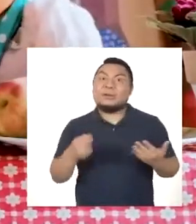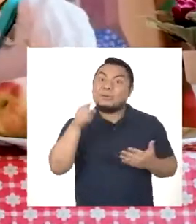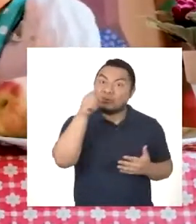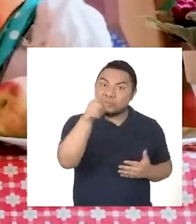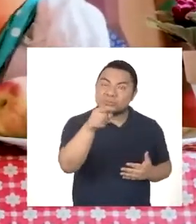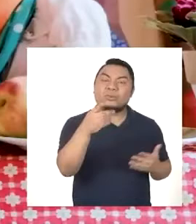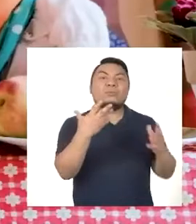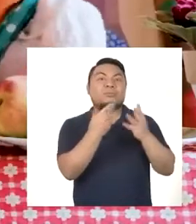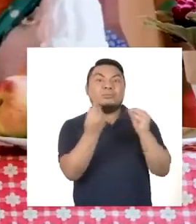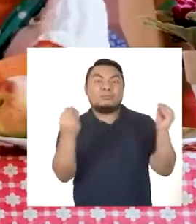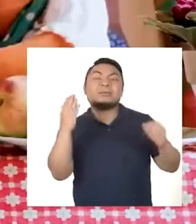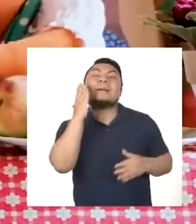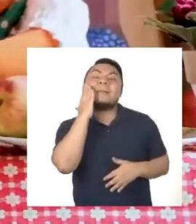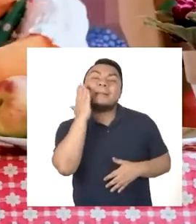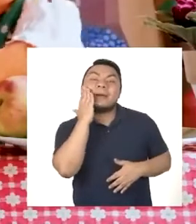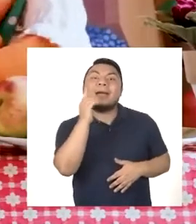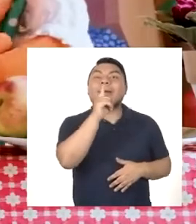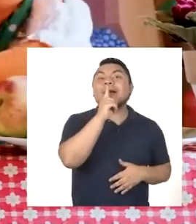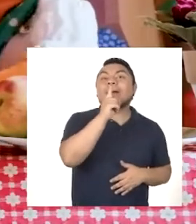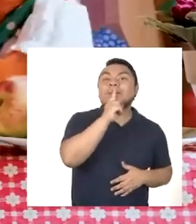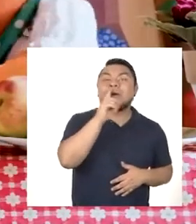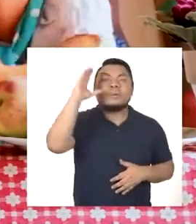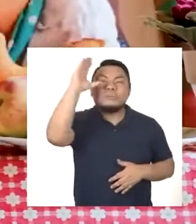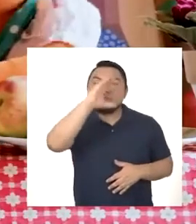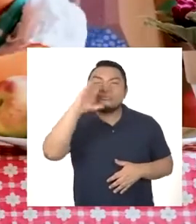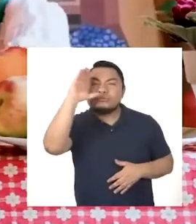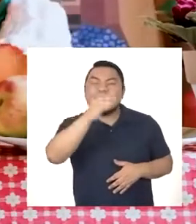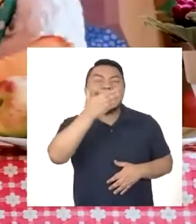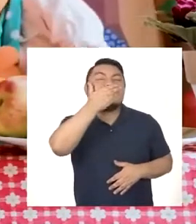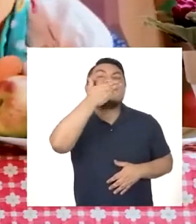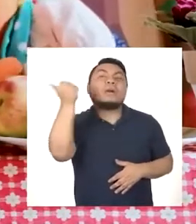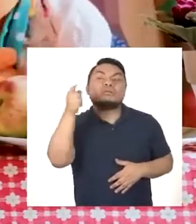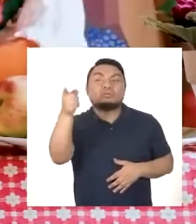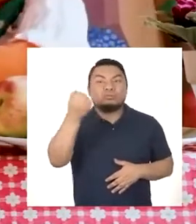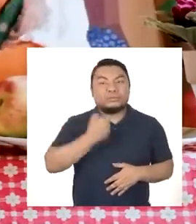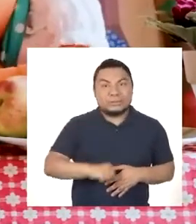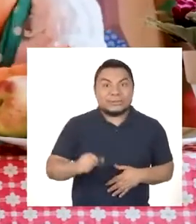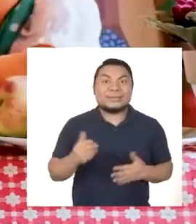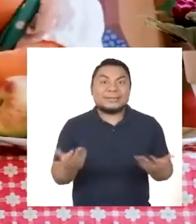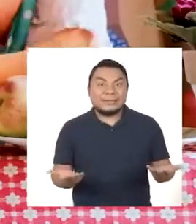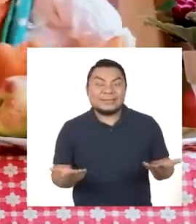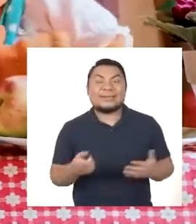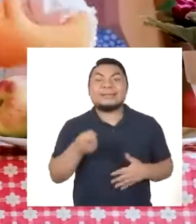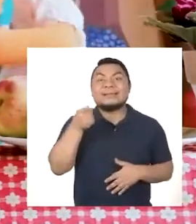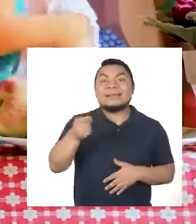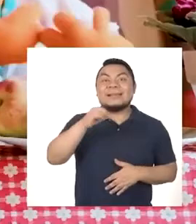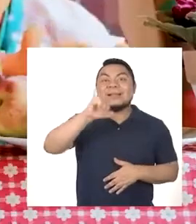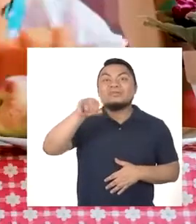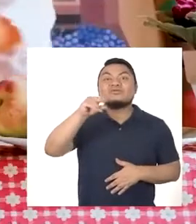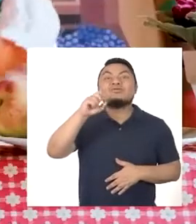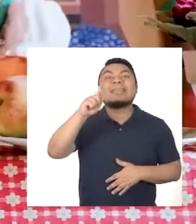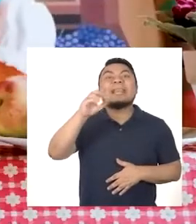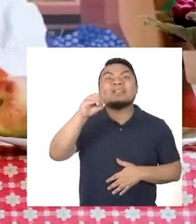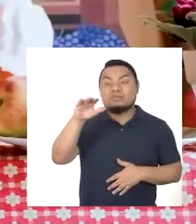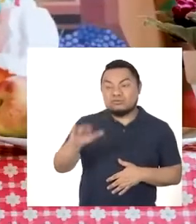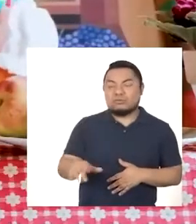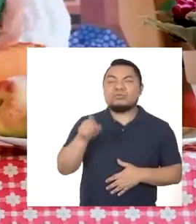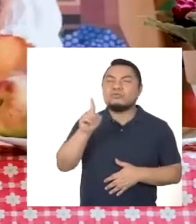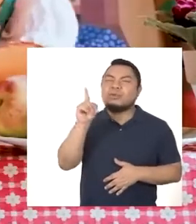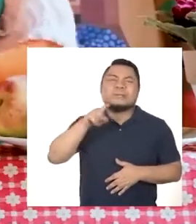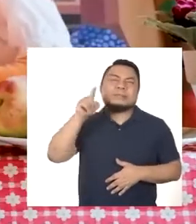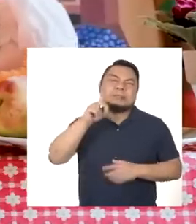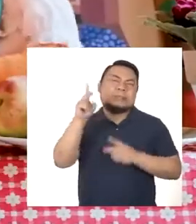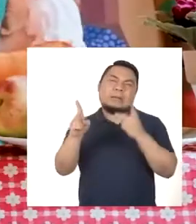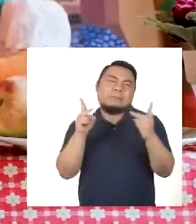tú, muchas madres y padres buscan ser mejores para sus hijos. Jorgito no necesita que seas